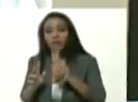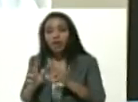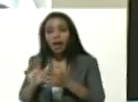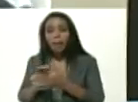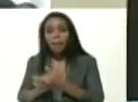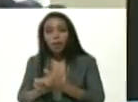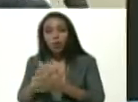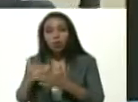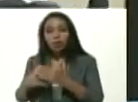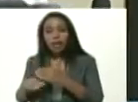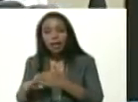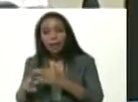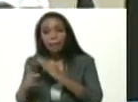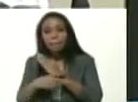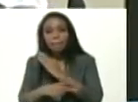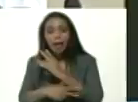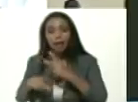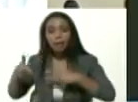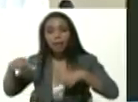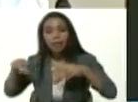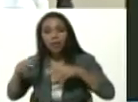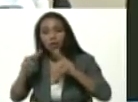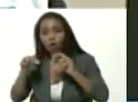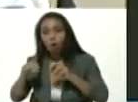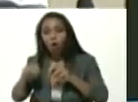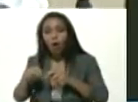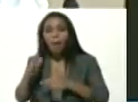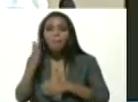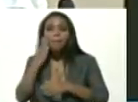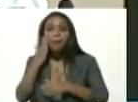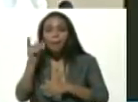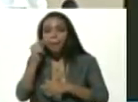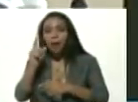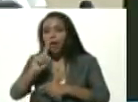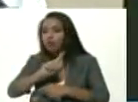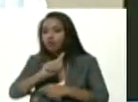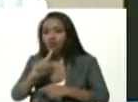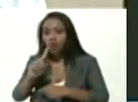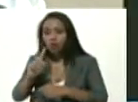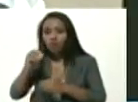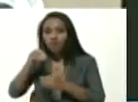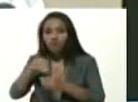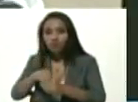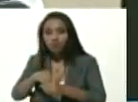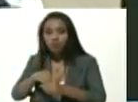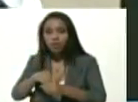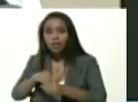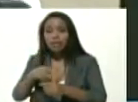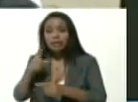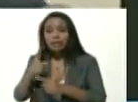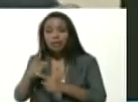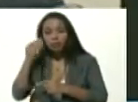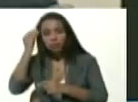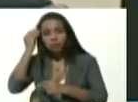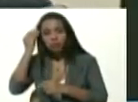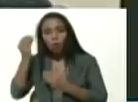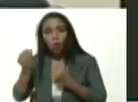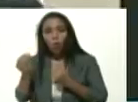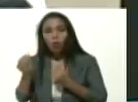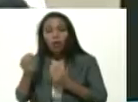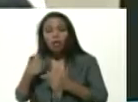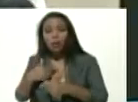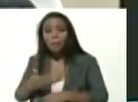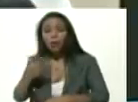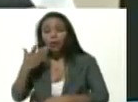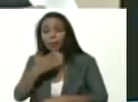a salir al parque, y que hoy tu papá y tu mamá te dicen no, y bueno, tiene que exteriorizar. Por eso aquí lo más importante,